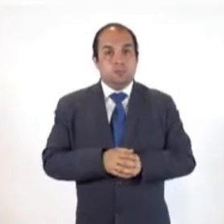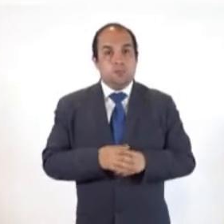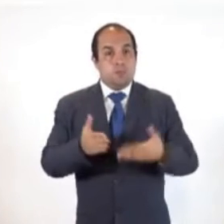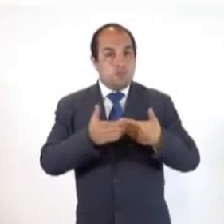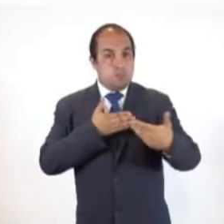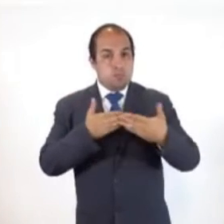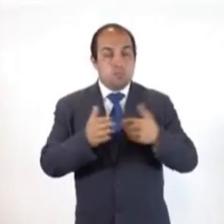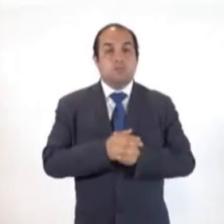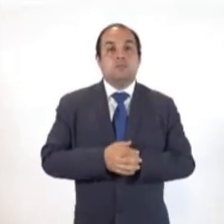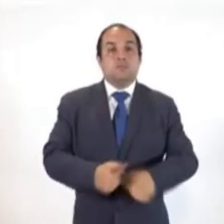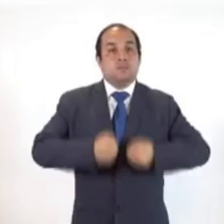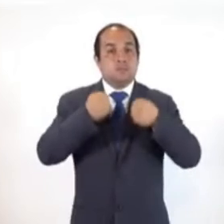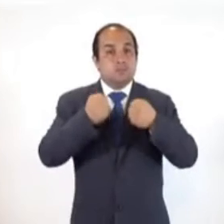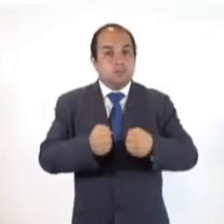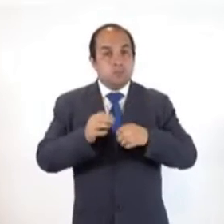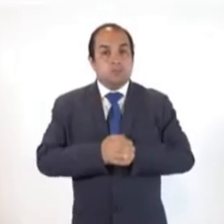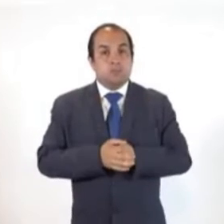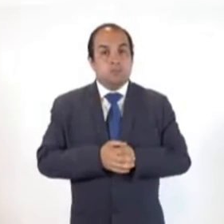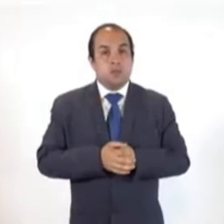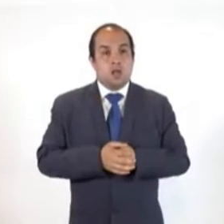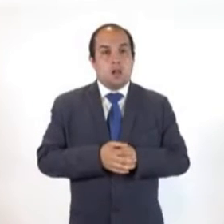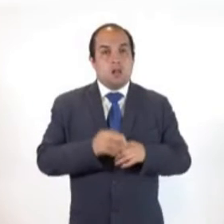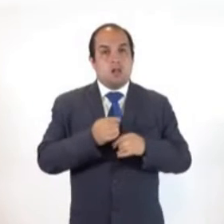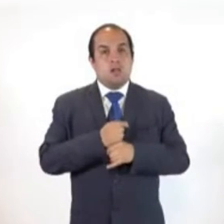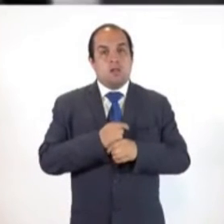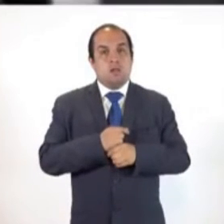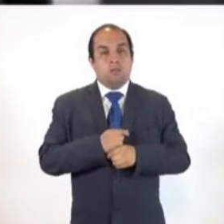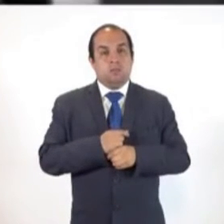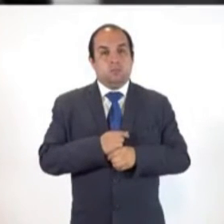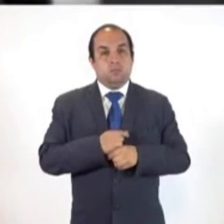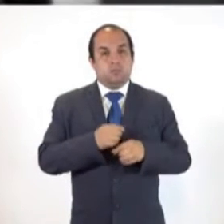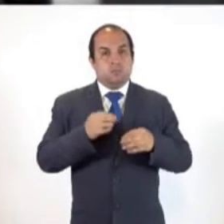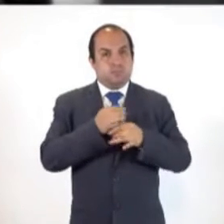que garantizan, por supuesto, la dilución de partículas. Siguiente, por favor.